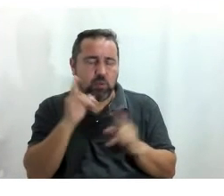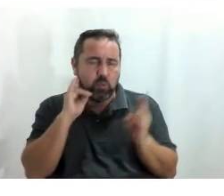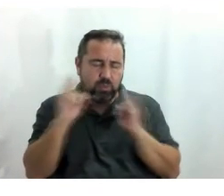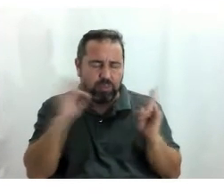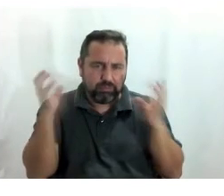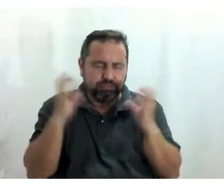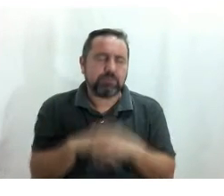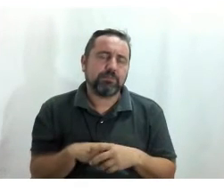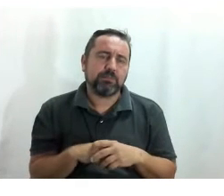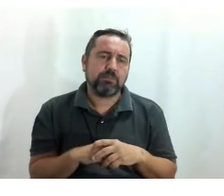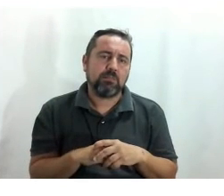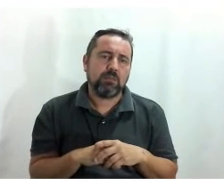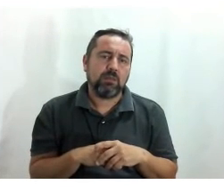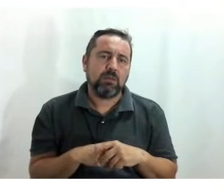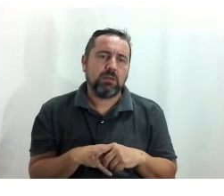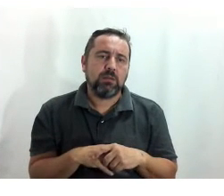ruido.